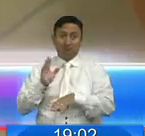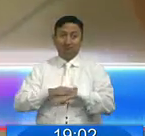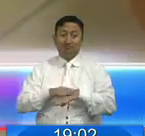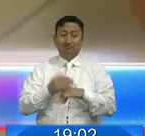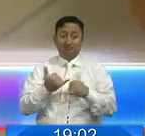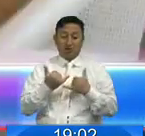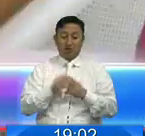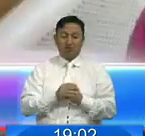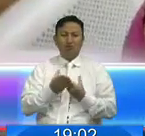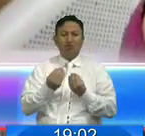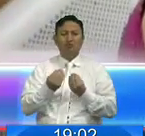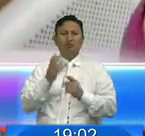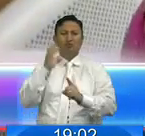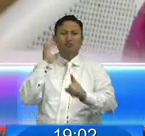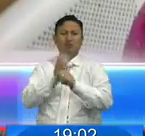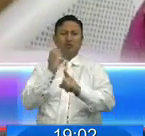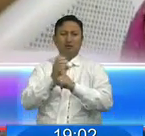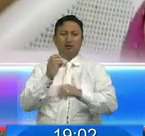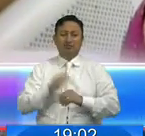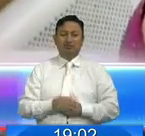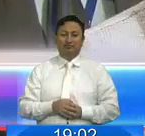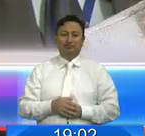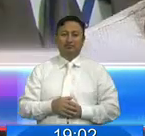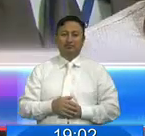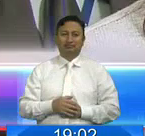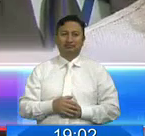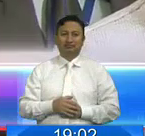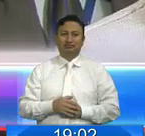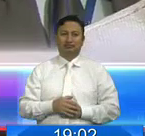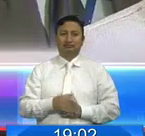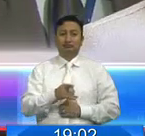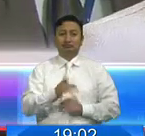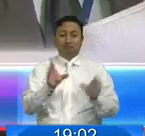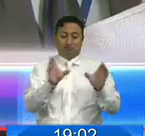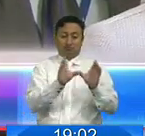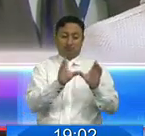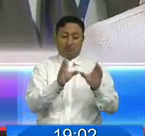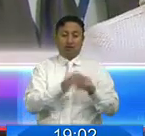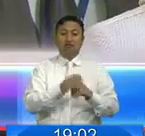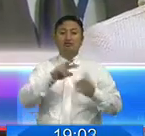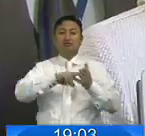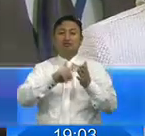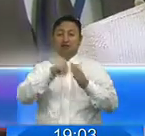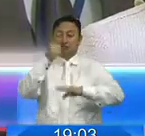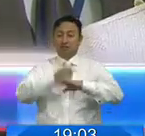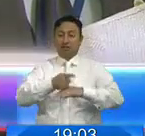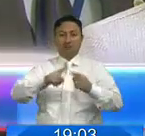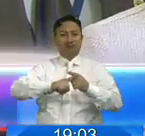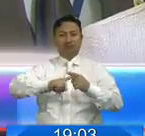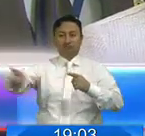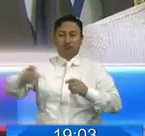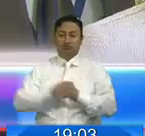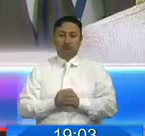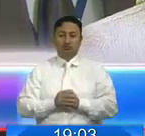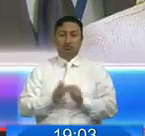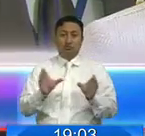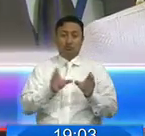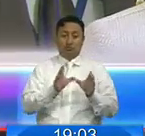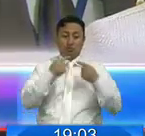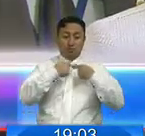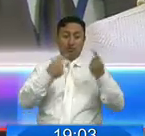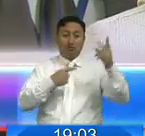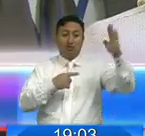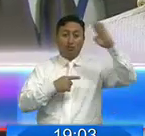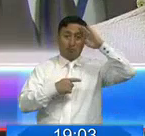que se han vertido por la efectividad de una boleta de auxilio. Una boleta es una orden de alejamiento, una boleta es una convocatoria para que la